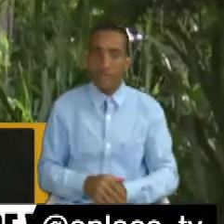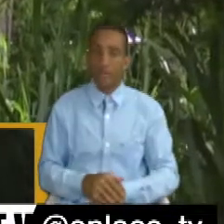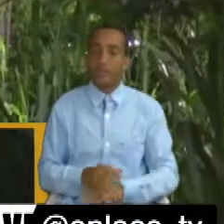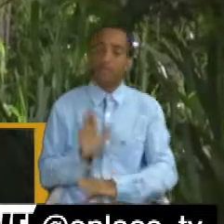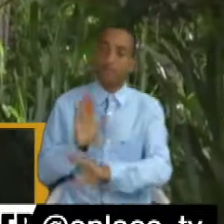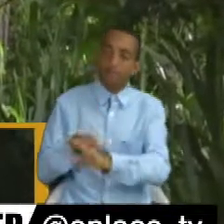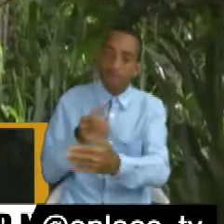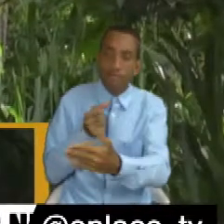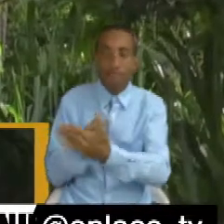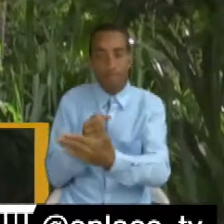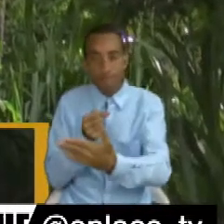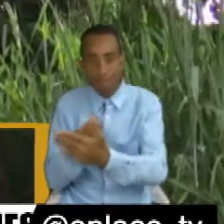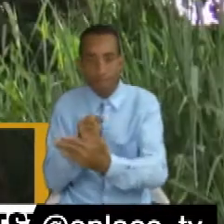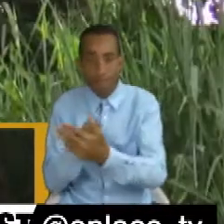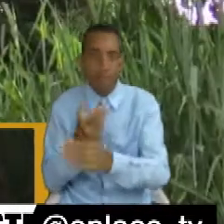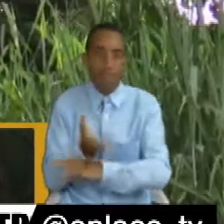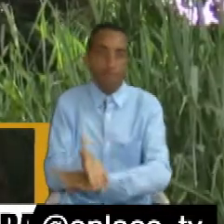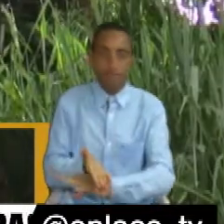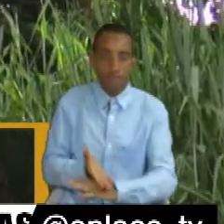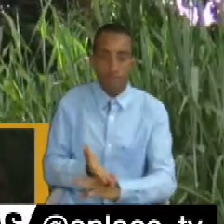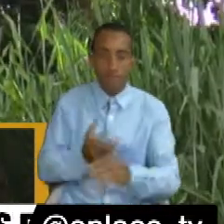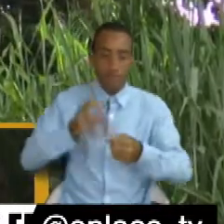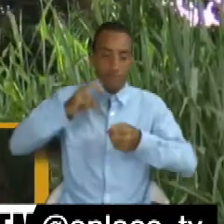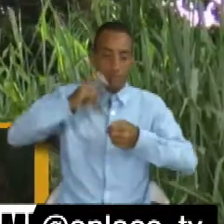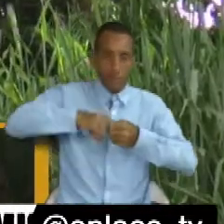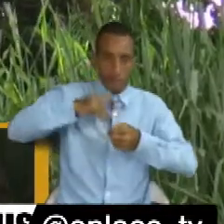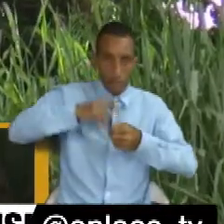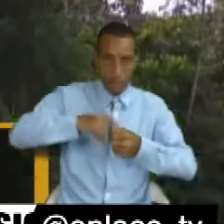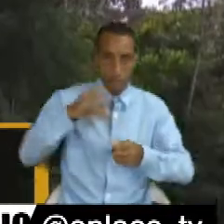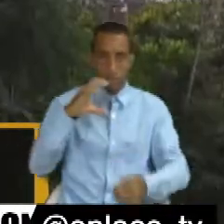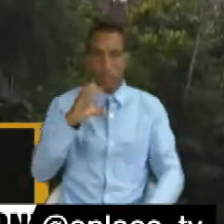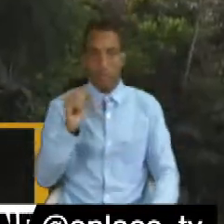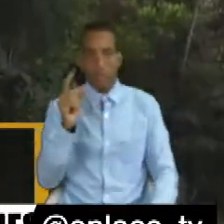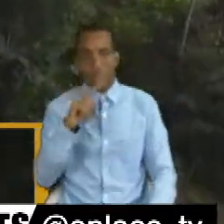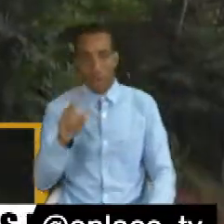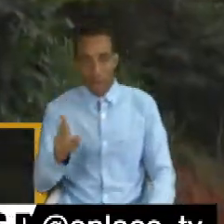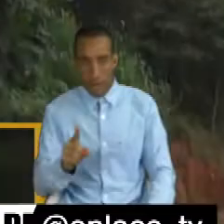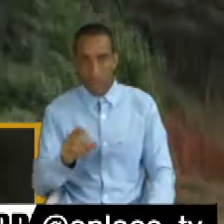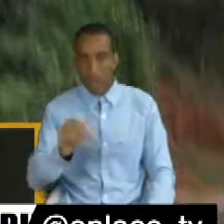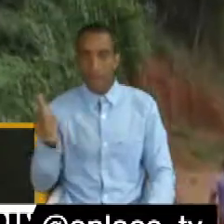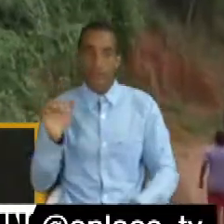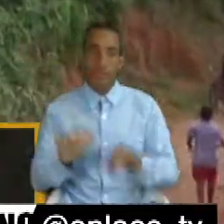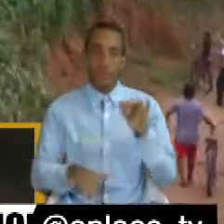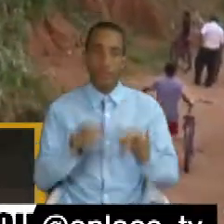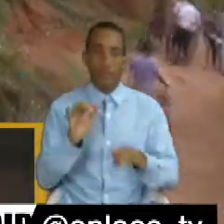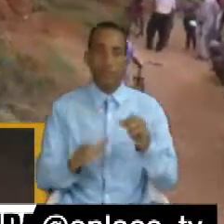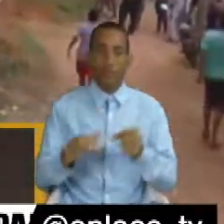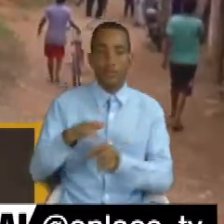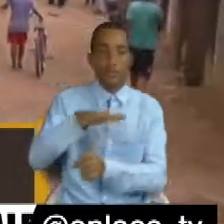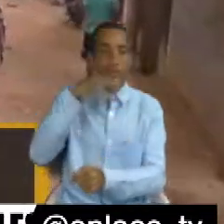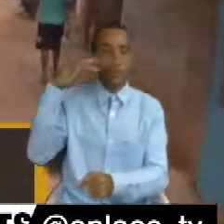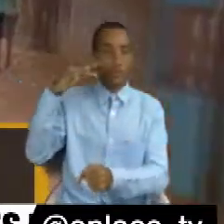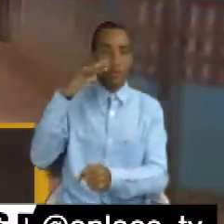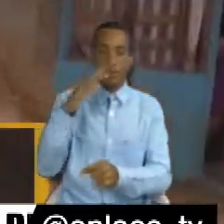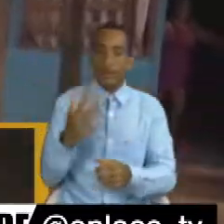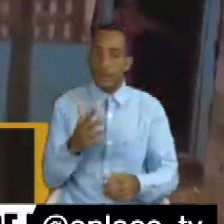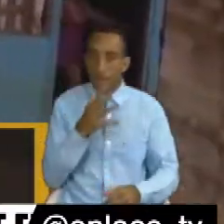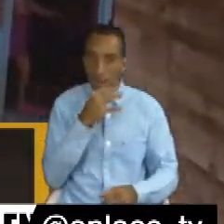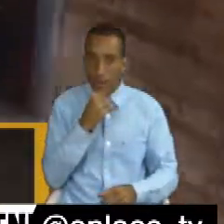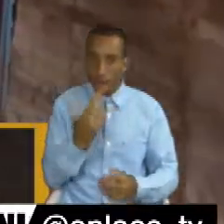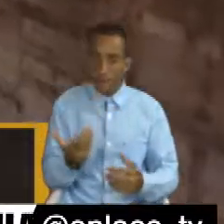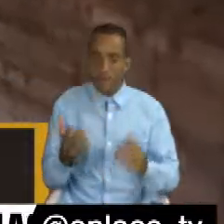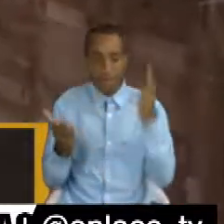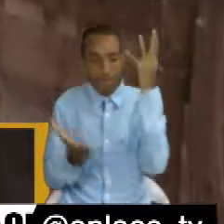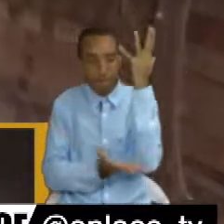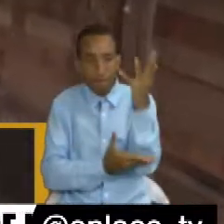autoridad ambiental, en este caso la Corporación Autónoma de Santander CAS y a la Secretaría de Medio Ambiente, aún no se han tomado las medidas tendientes a la poda de este árbol.